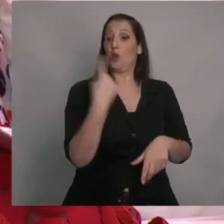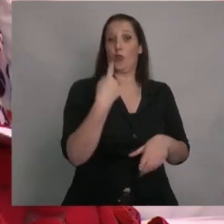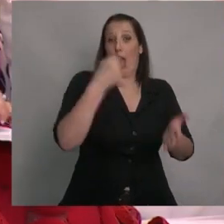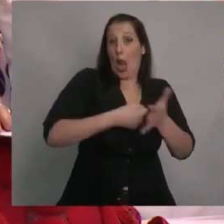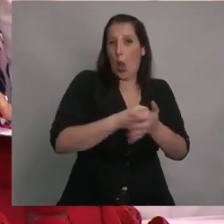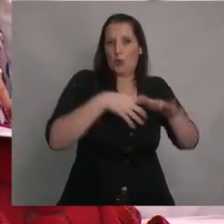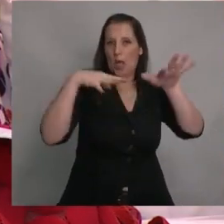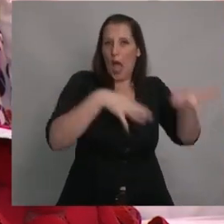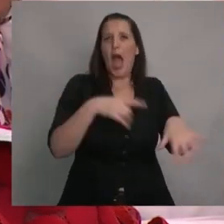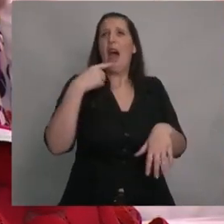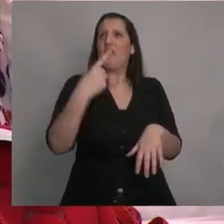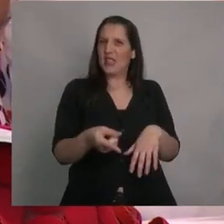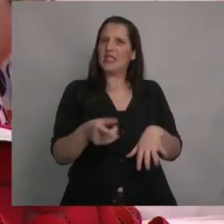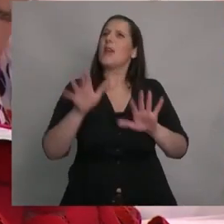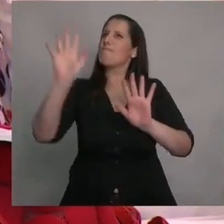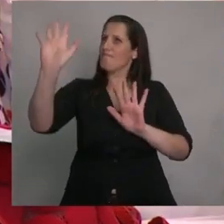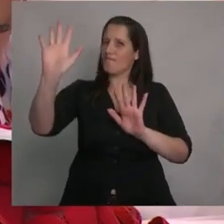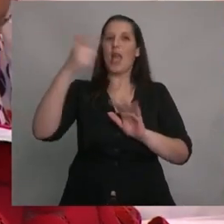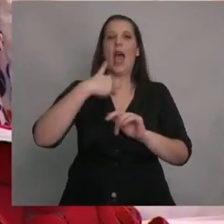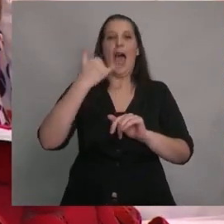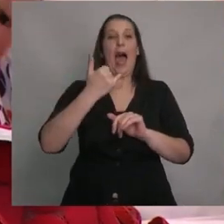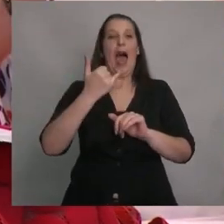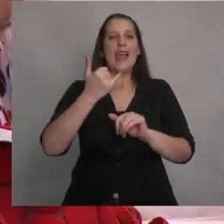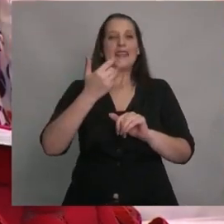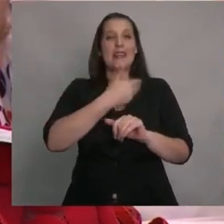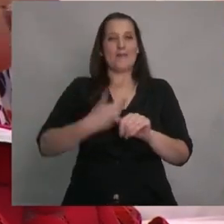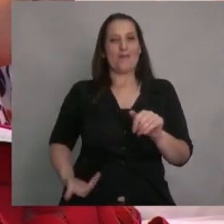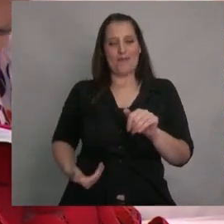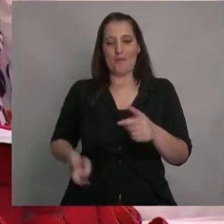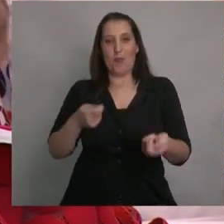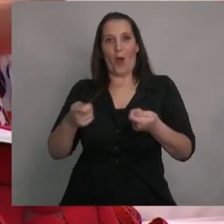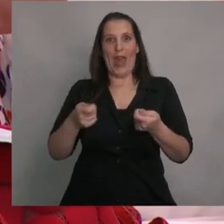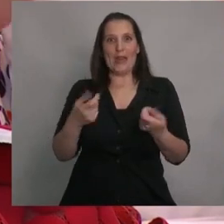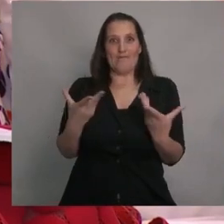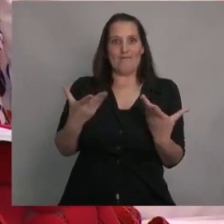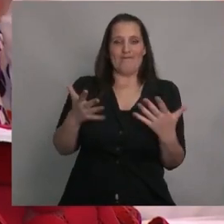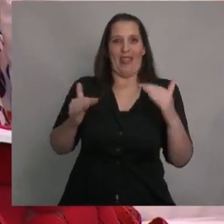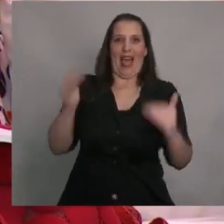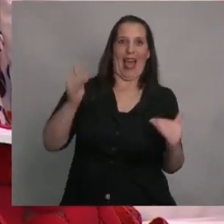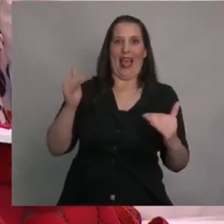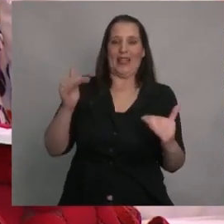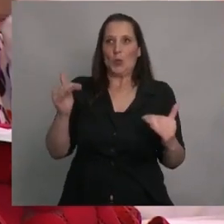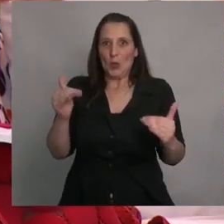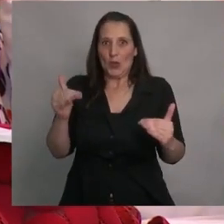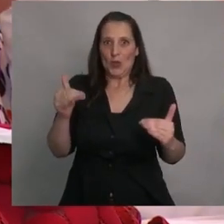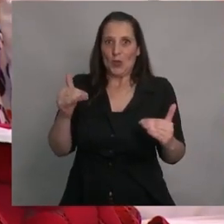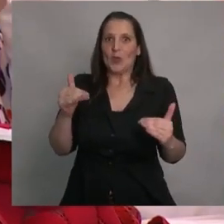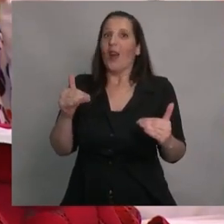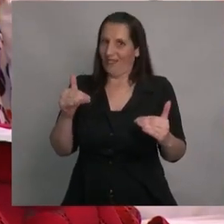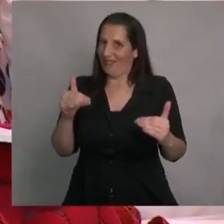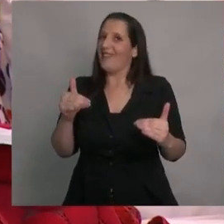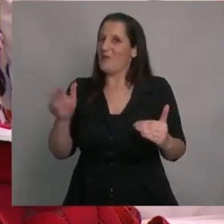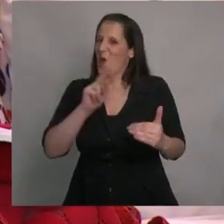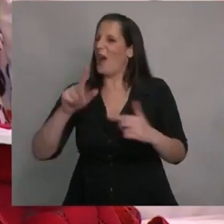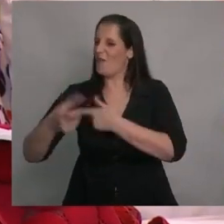son centrales porque desequilibran el poder, o sea, porque mueven el piso, porque erosionan